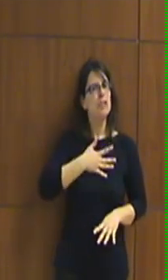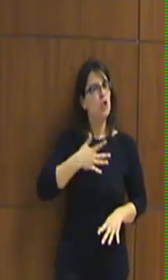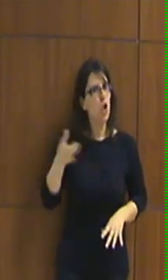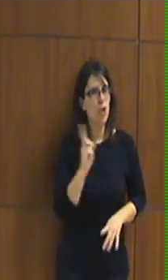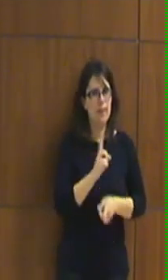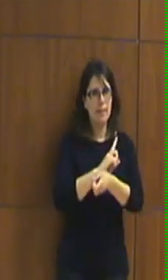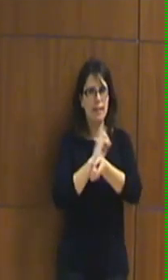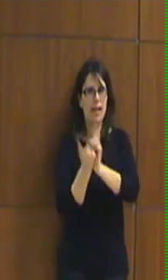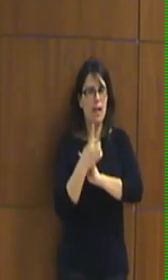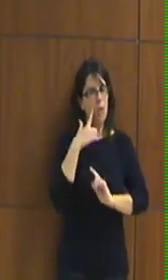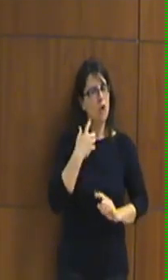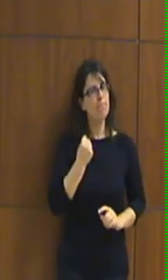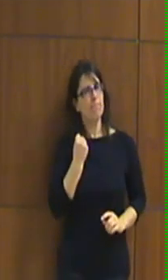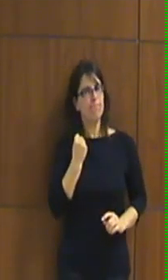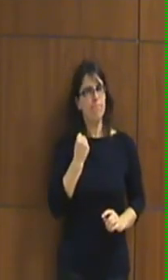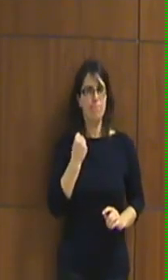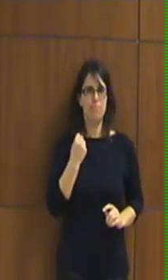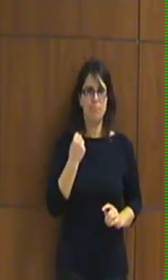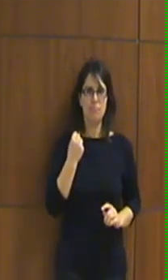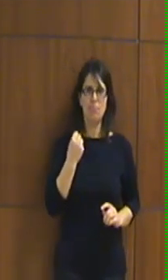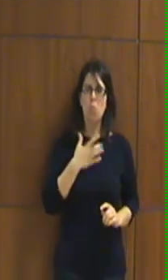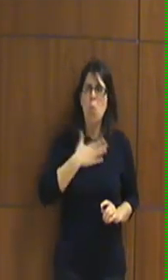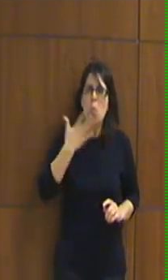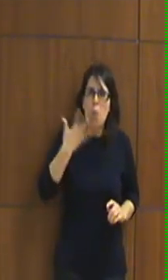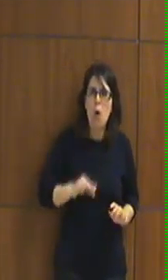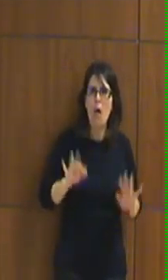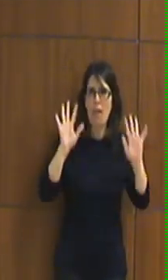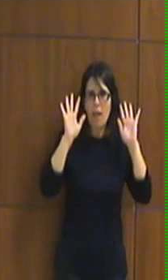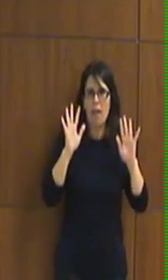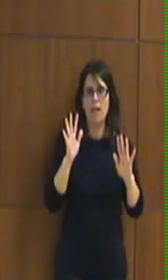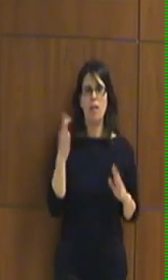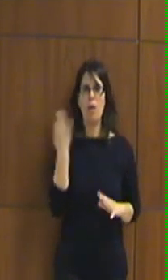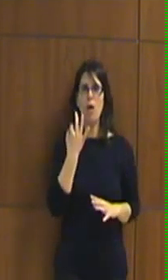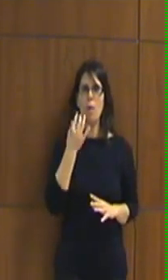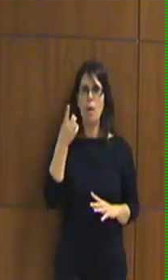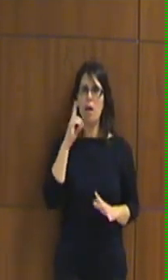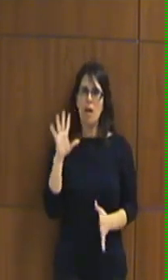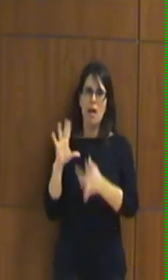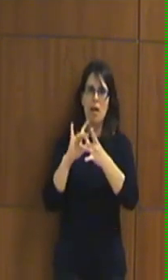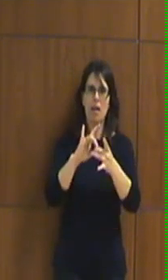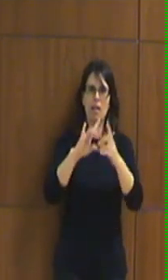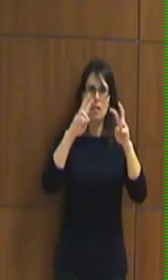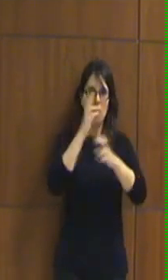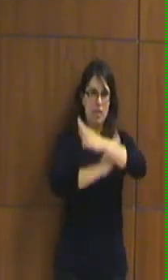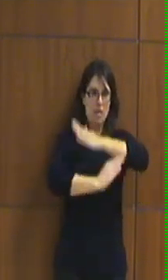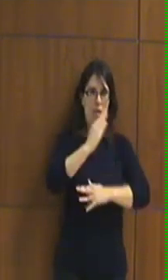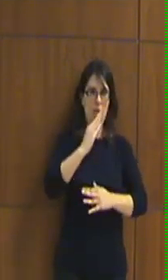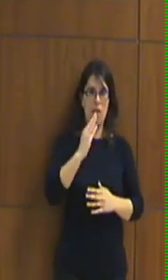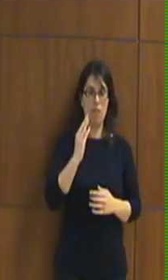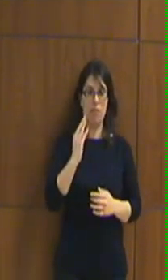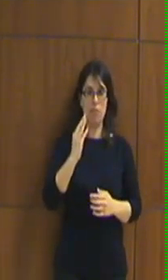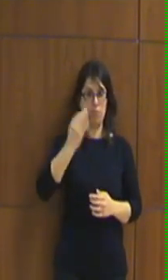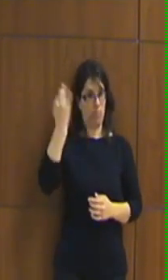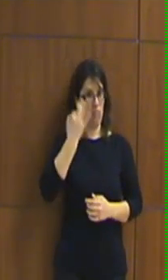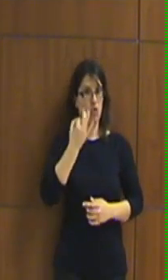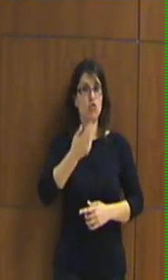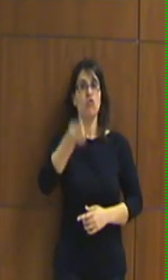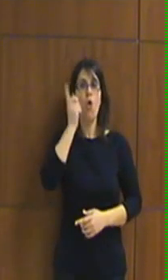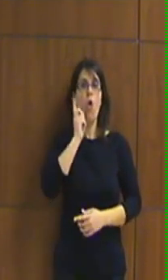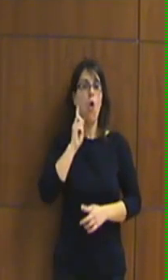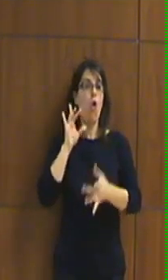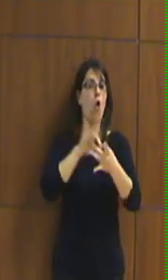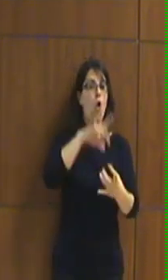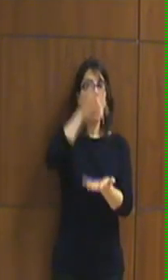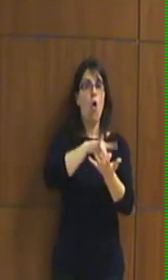decir que quizás no sería cuestión de asociarlo al mundo de la discapacidad, sino asociarlo a lo que significa cualquier